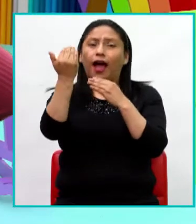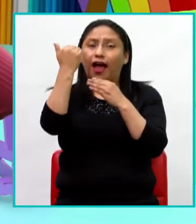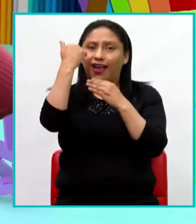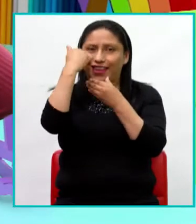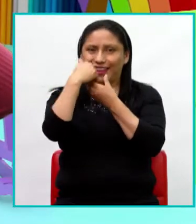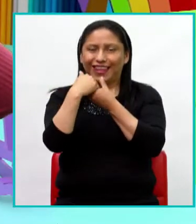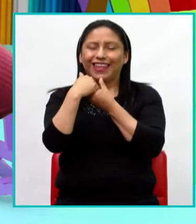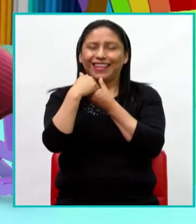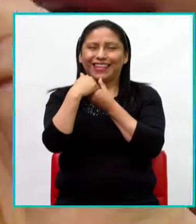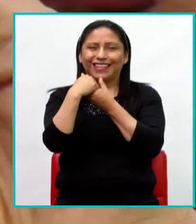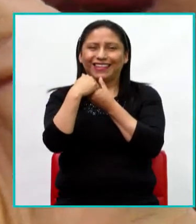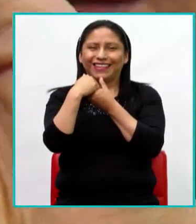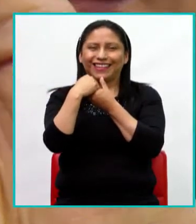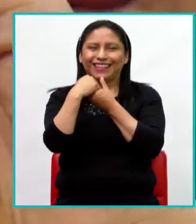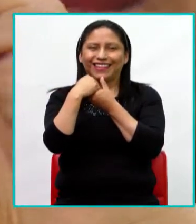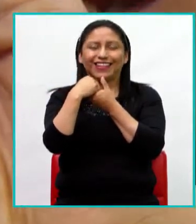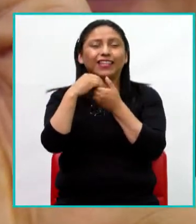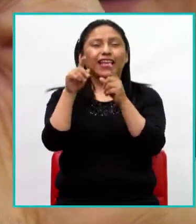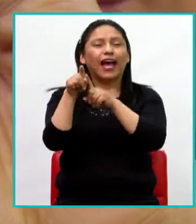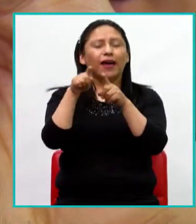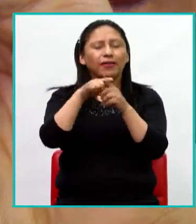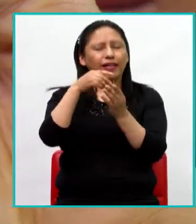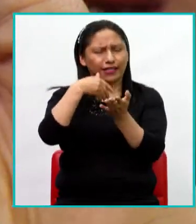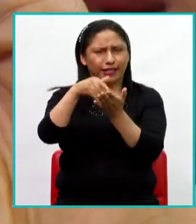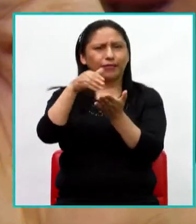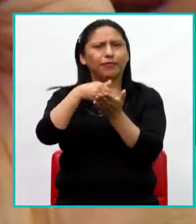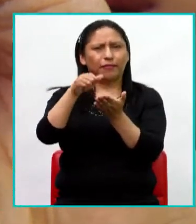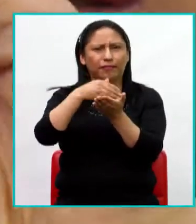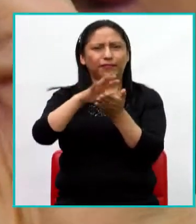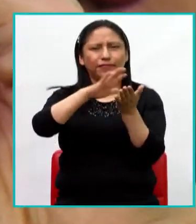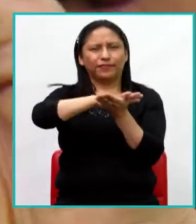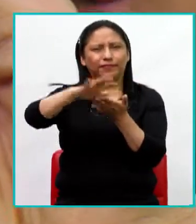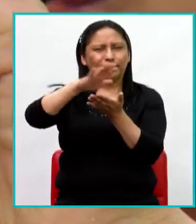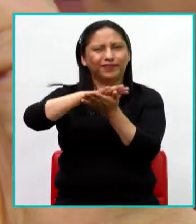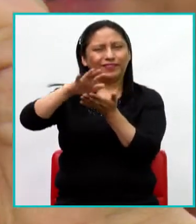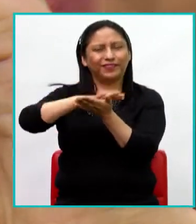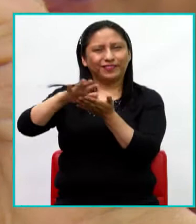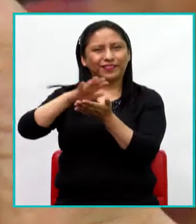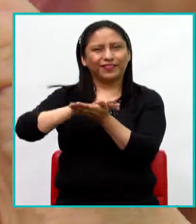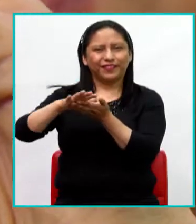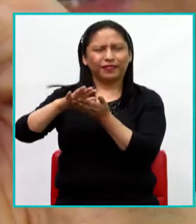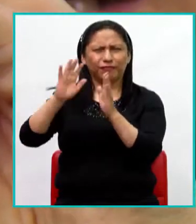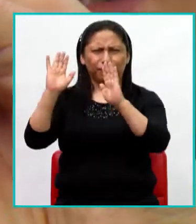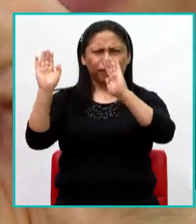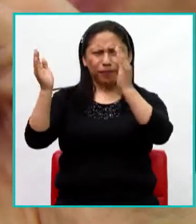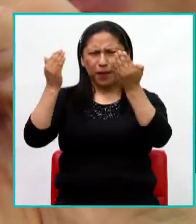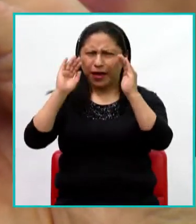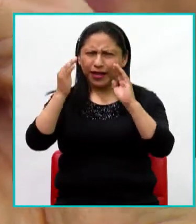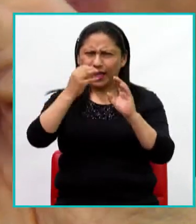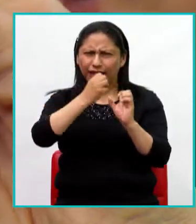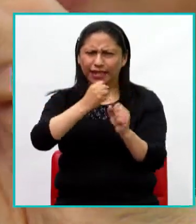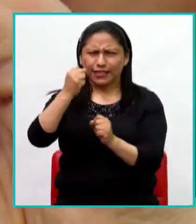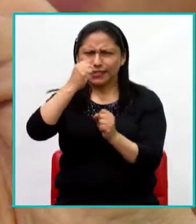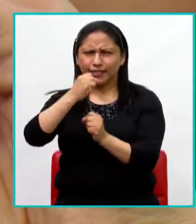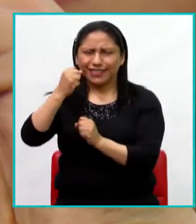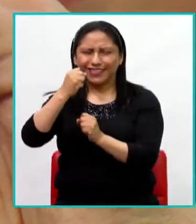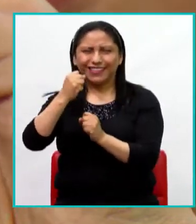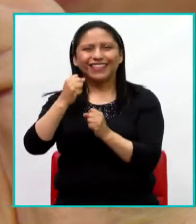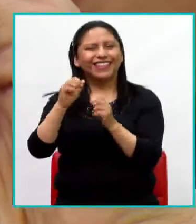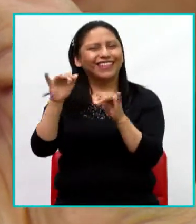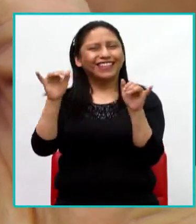se olviden. La parte de adentro también la tenemos que barrer como si estuviéramos barriendo. ¡Muy